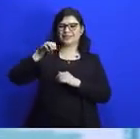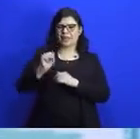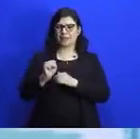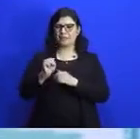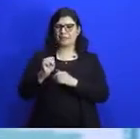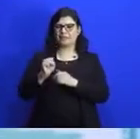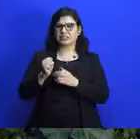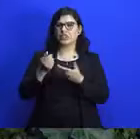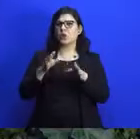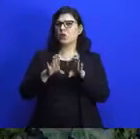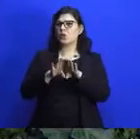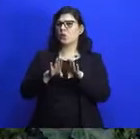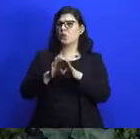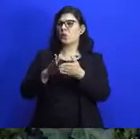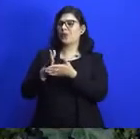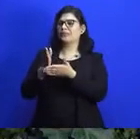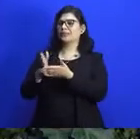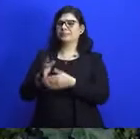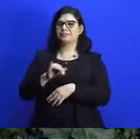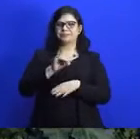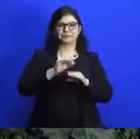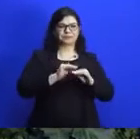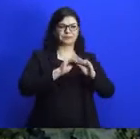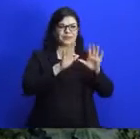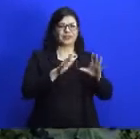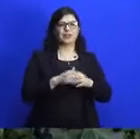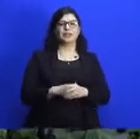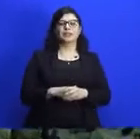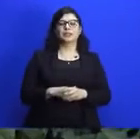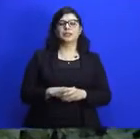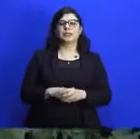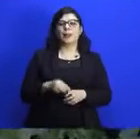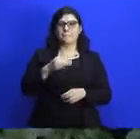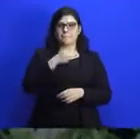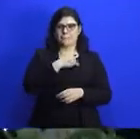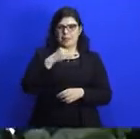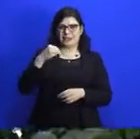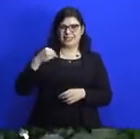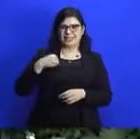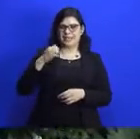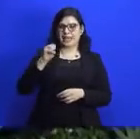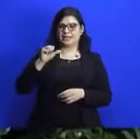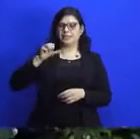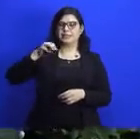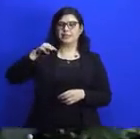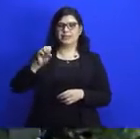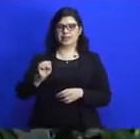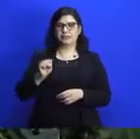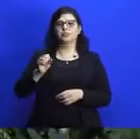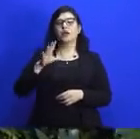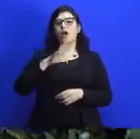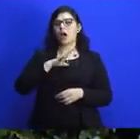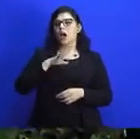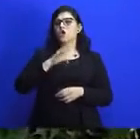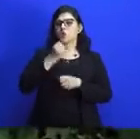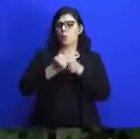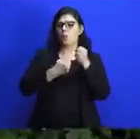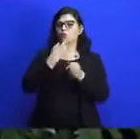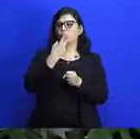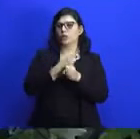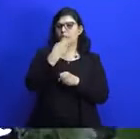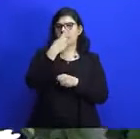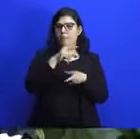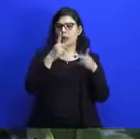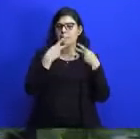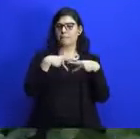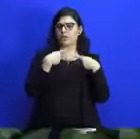socios. Gracias. Claro, Betty. La membresía de Sam's Club y sus beneficios le da acceso a todos nuestros socios a precios bajos